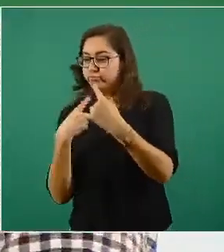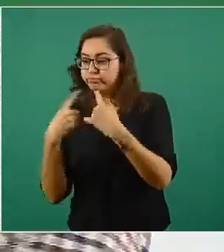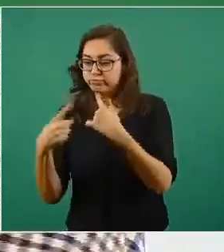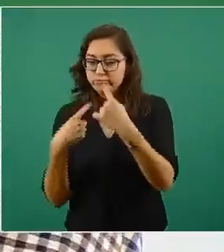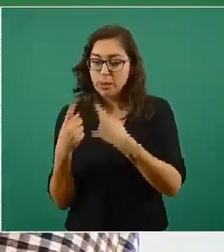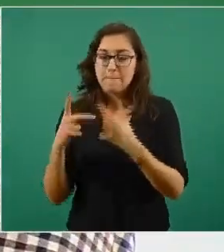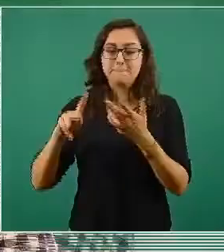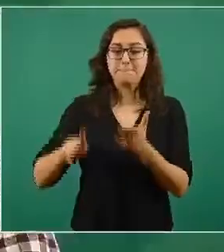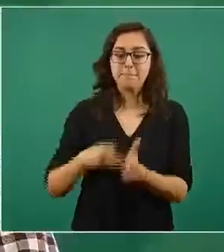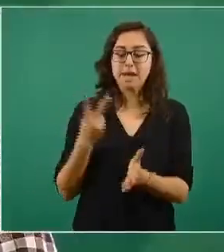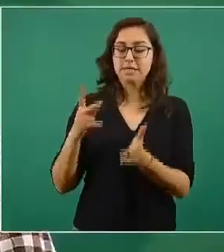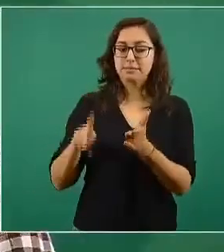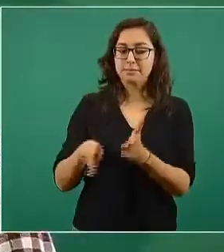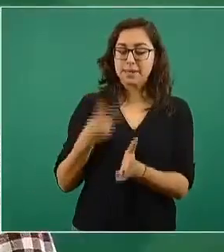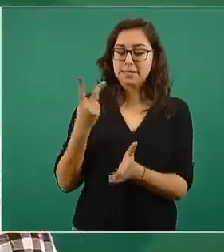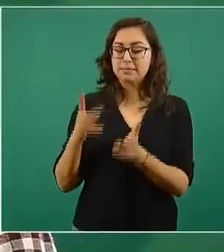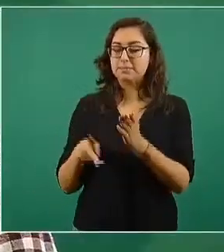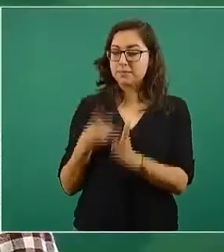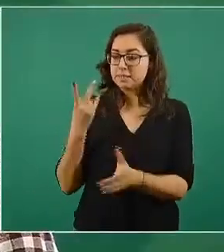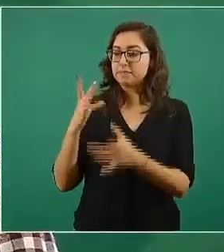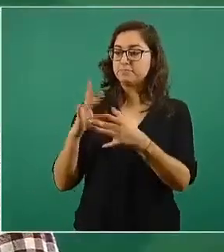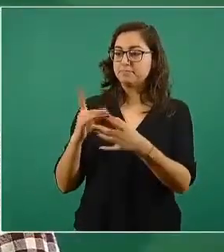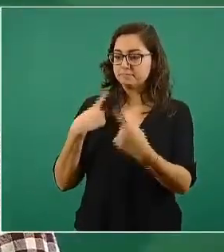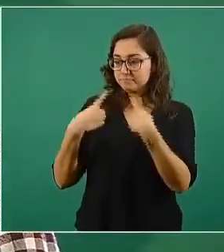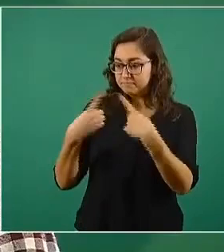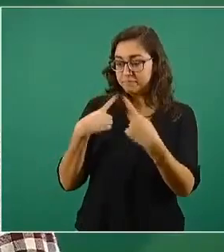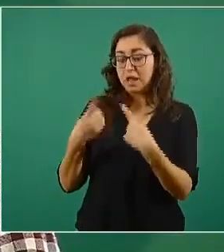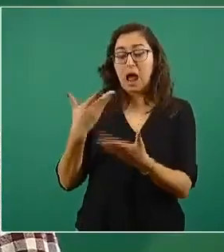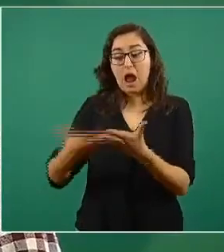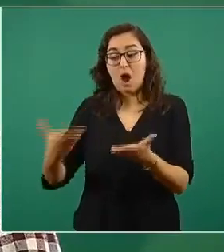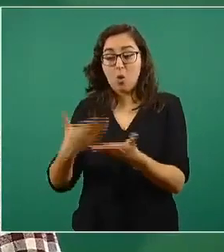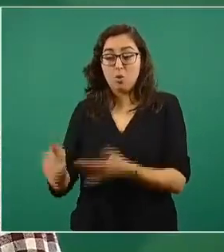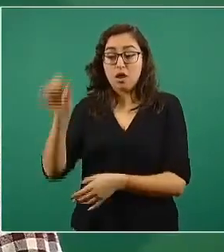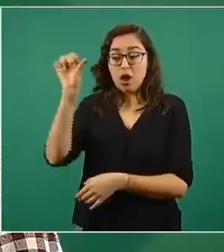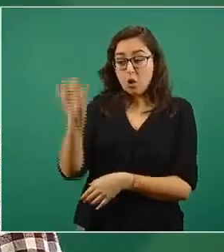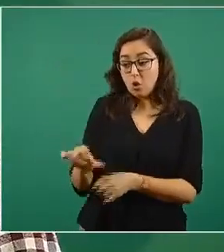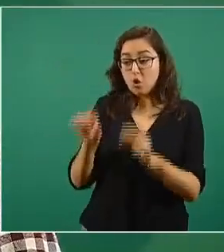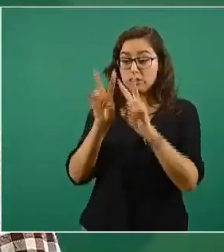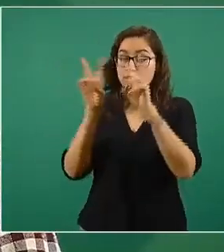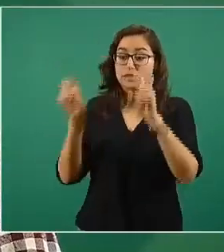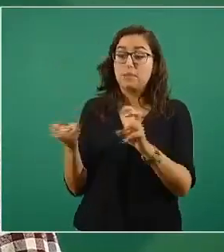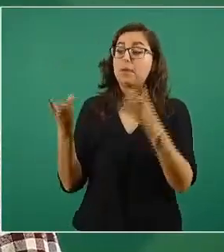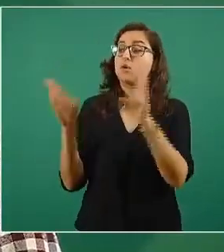lo venimos haciendo, el avance y las especificaciones